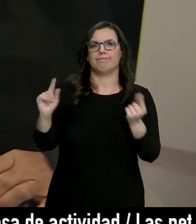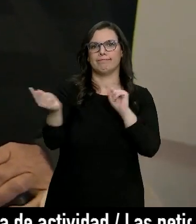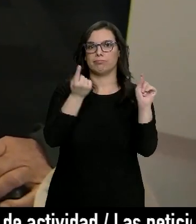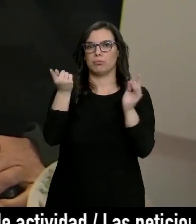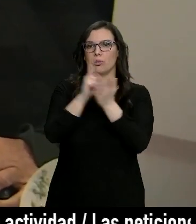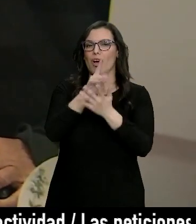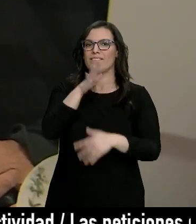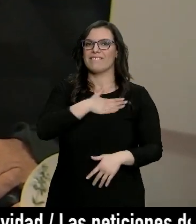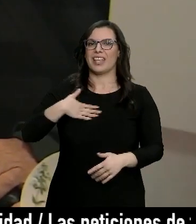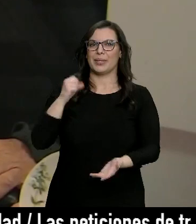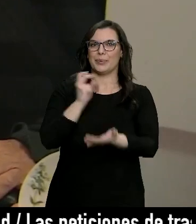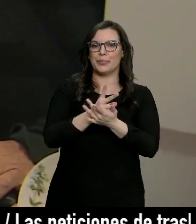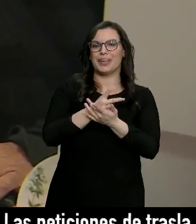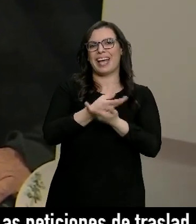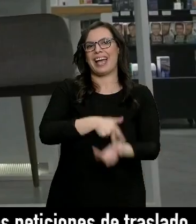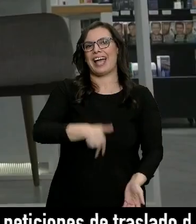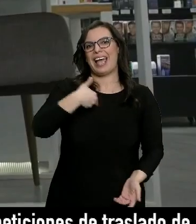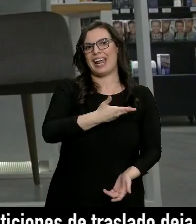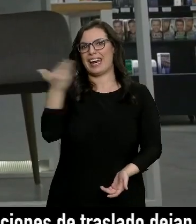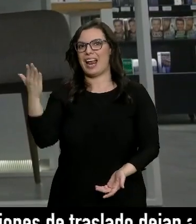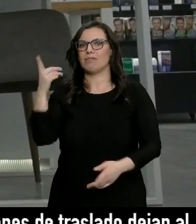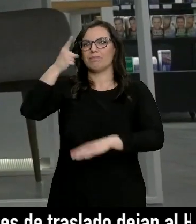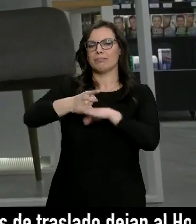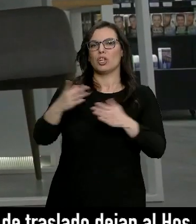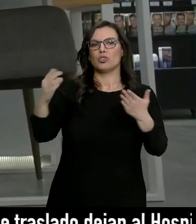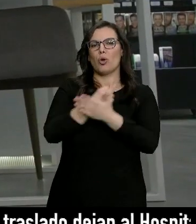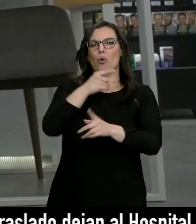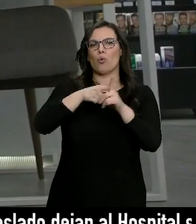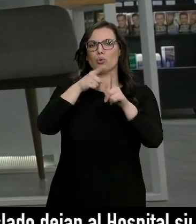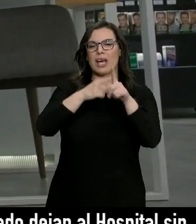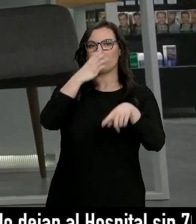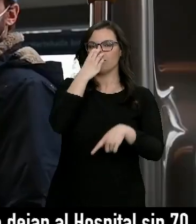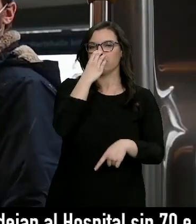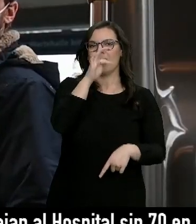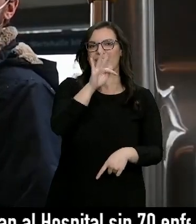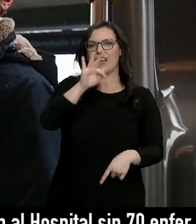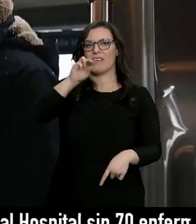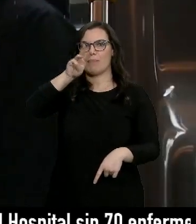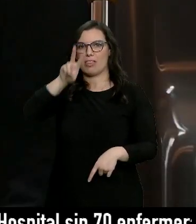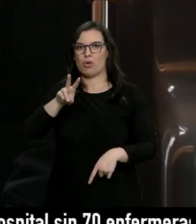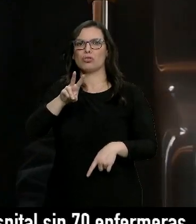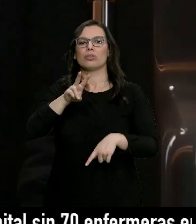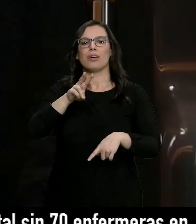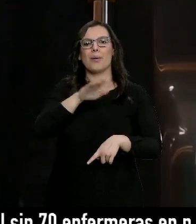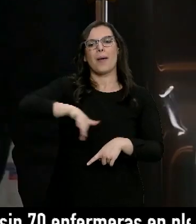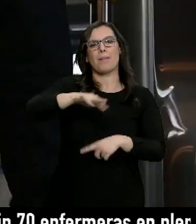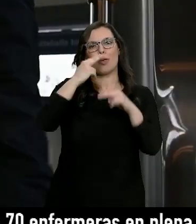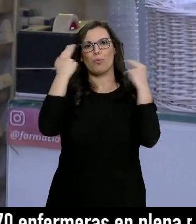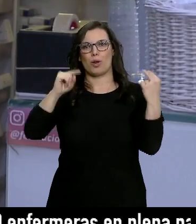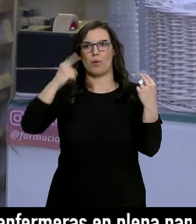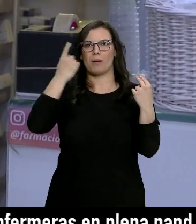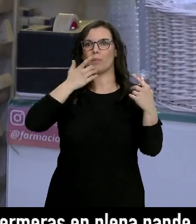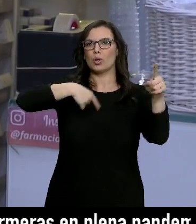Ahora se quiere apostar por el uso de la FFP2 para una mayor protección, sobre todo en espacios públicos.